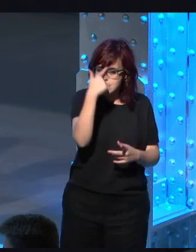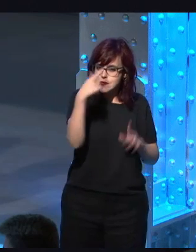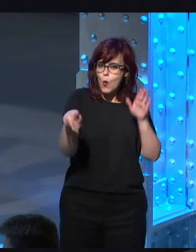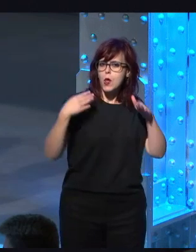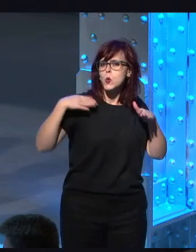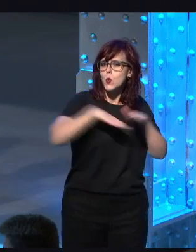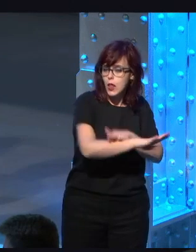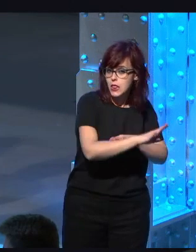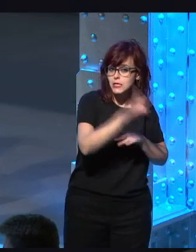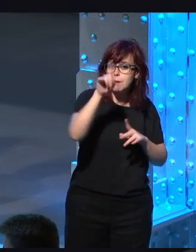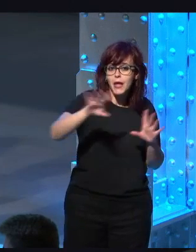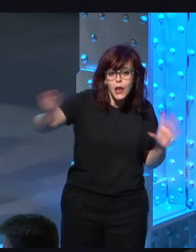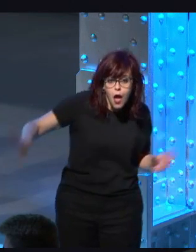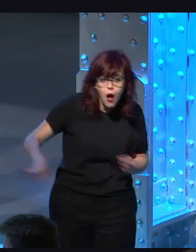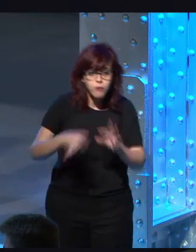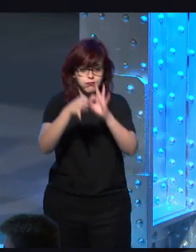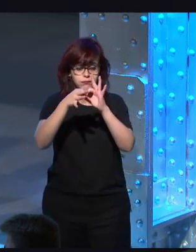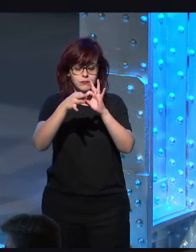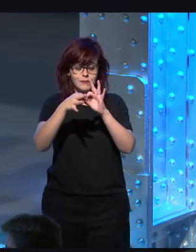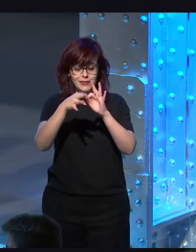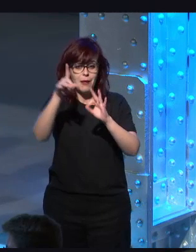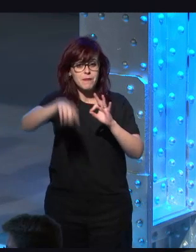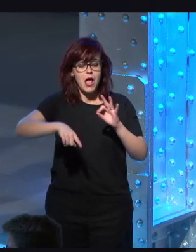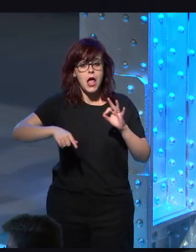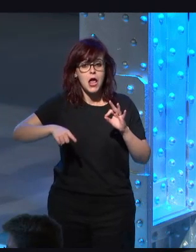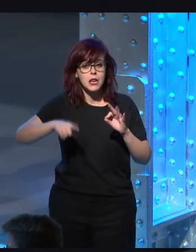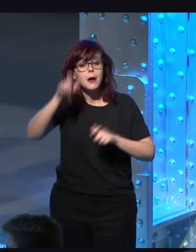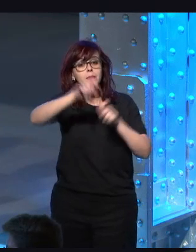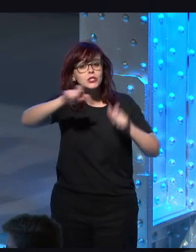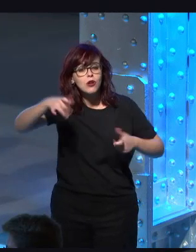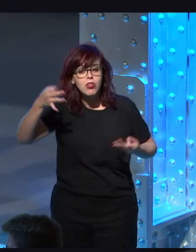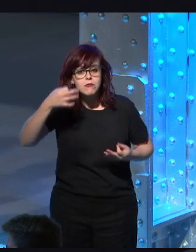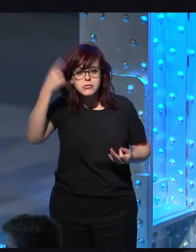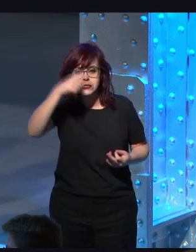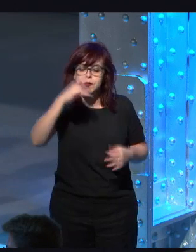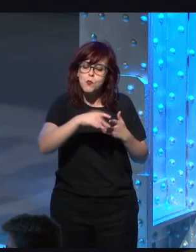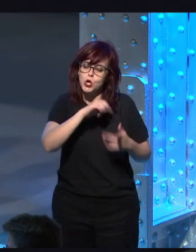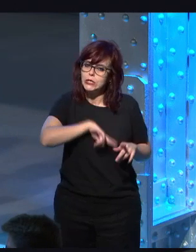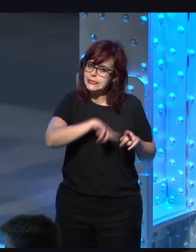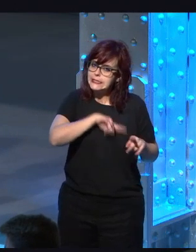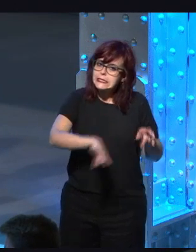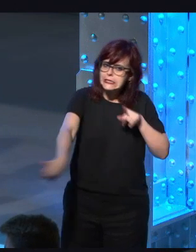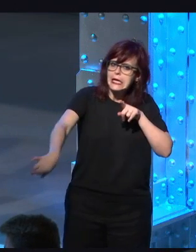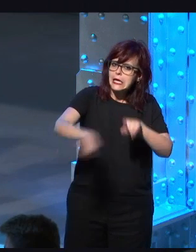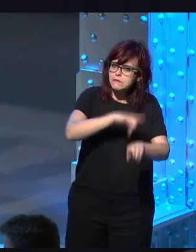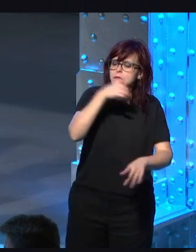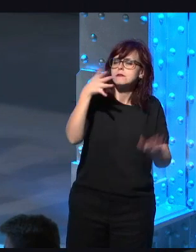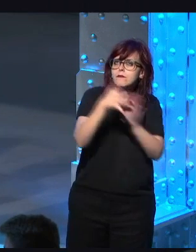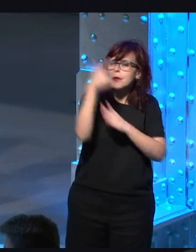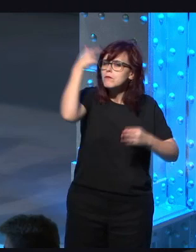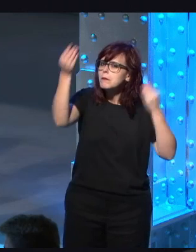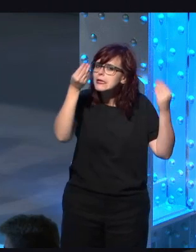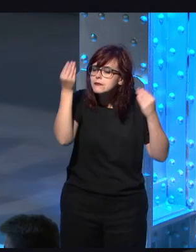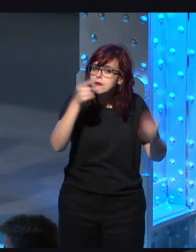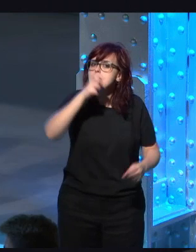poco también enlazando por ahí que ha habido, es con el tema la gente tiene que tener un poquito de espíritu crítico. A la par que